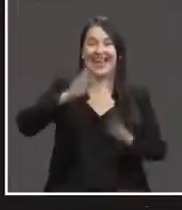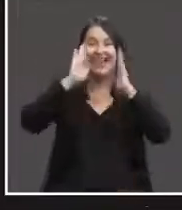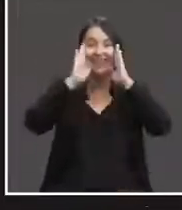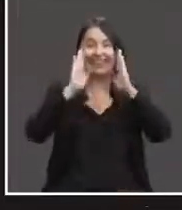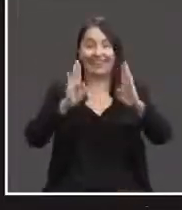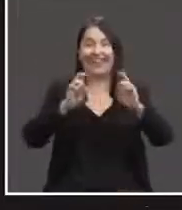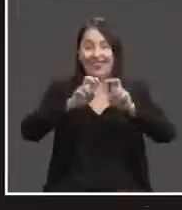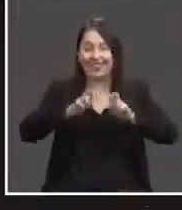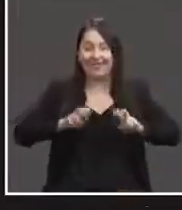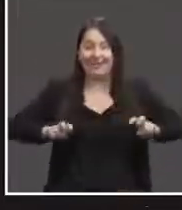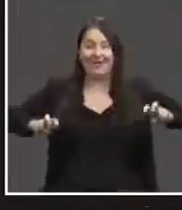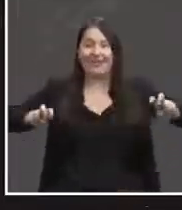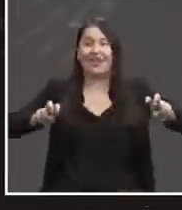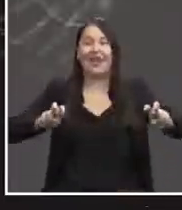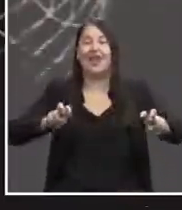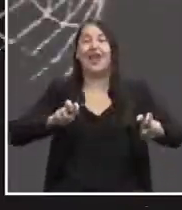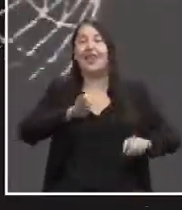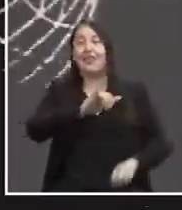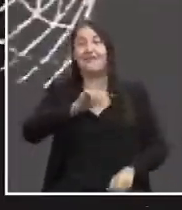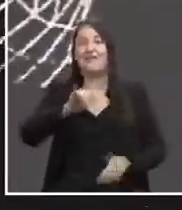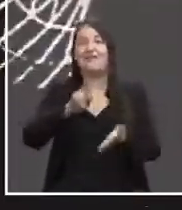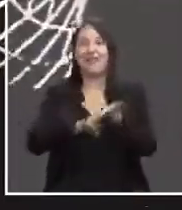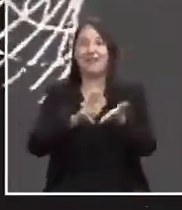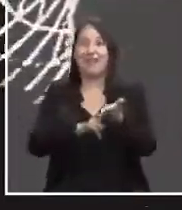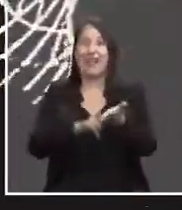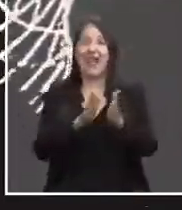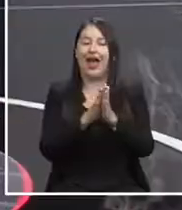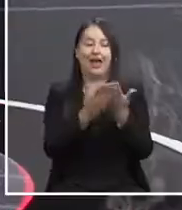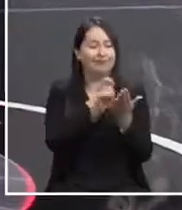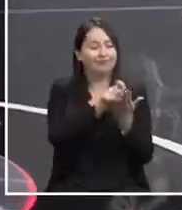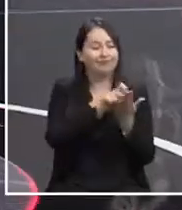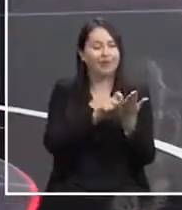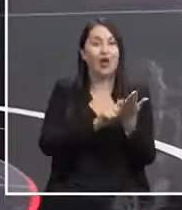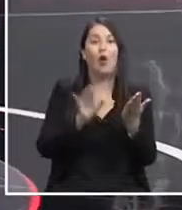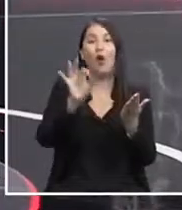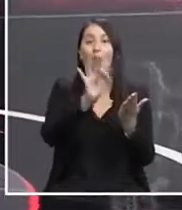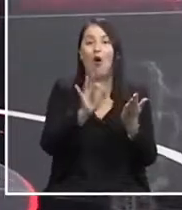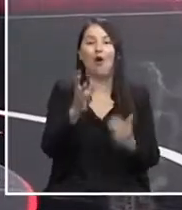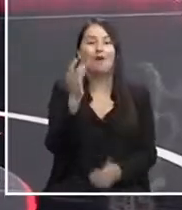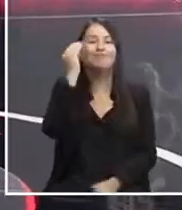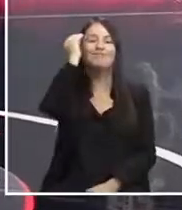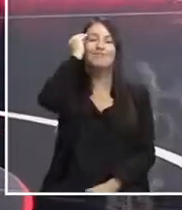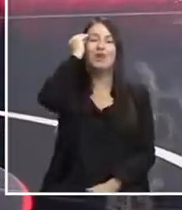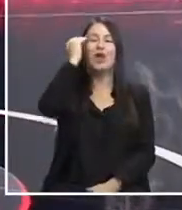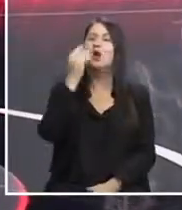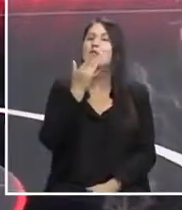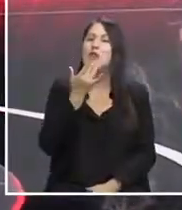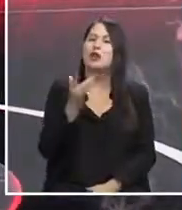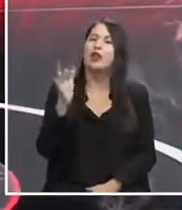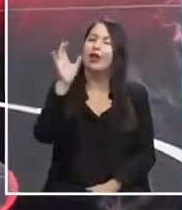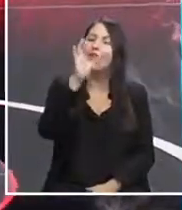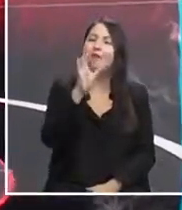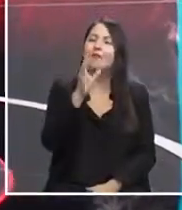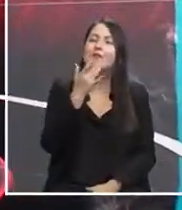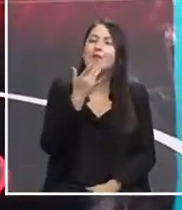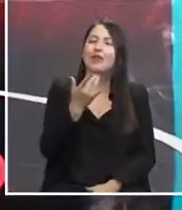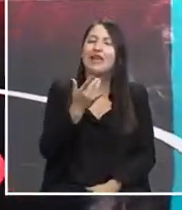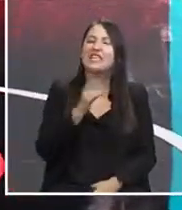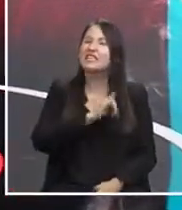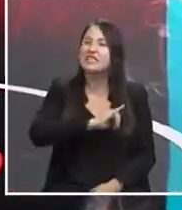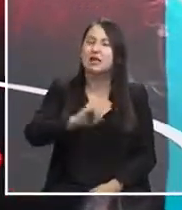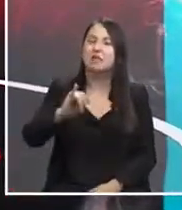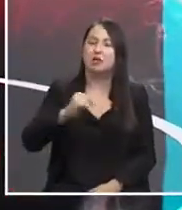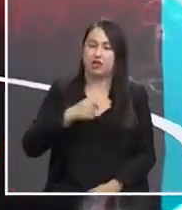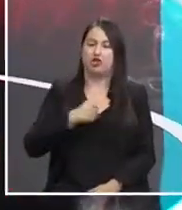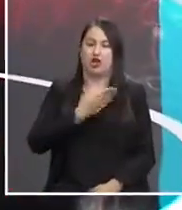la posverdad, la anotamos en nuestros cuadernos o en nuestra cabeza, la idea de que por qué buscarla, por qué tener la razón